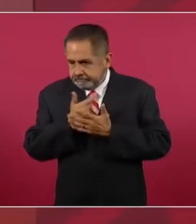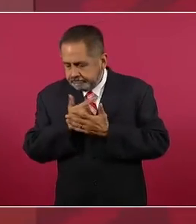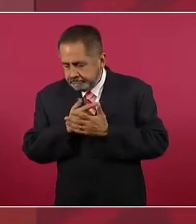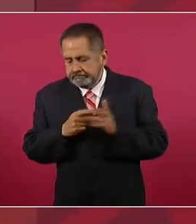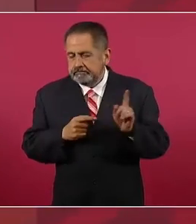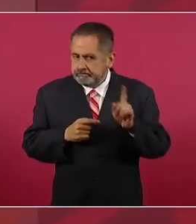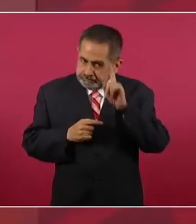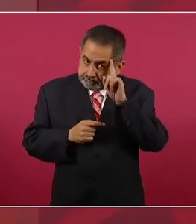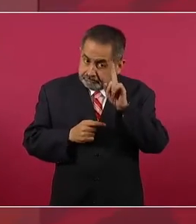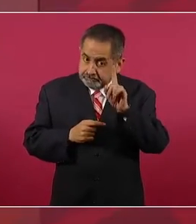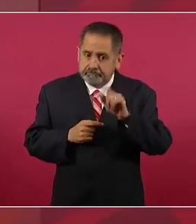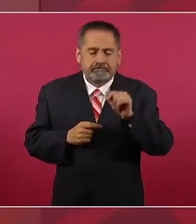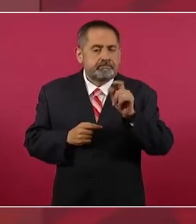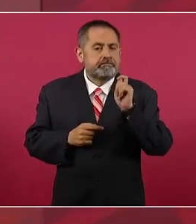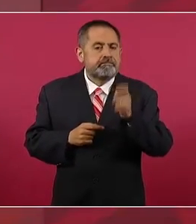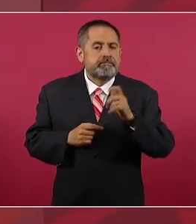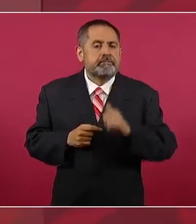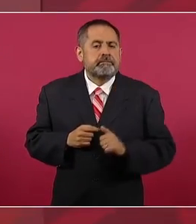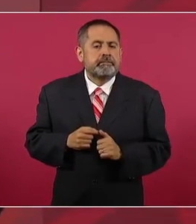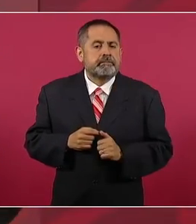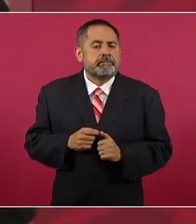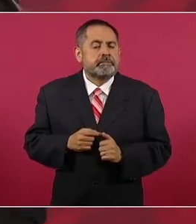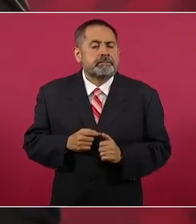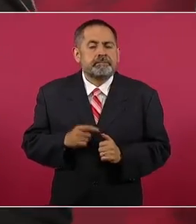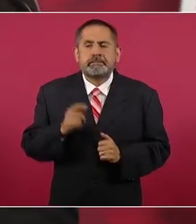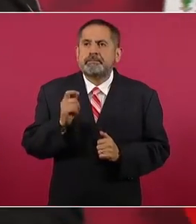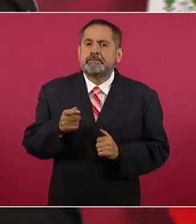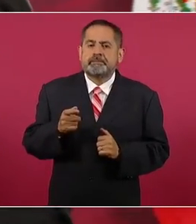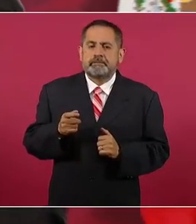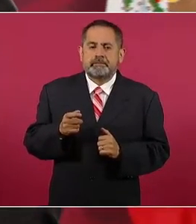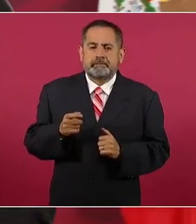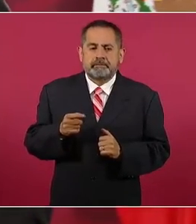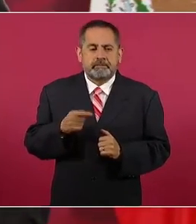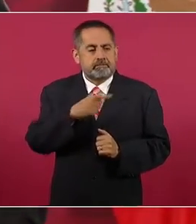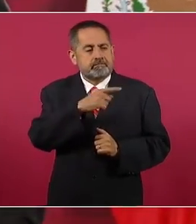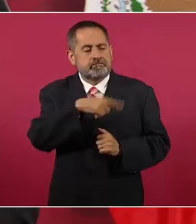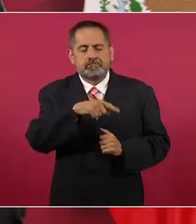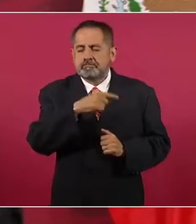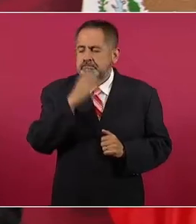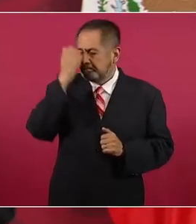de que ya no es nada más evaluar